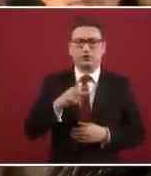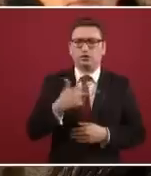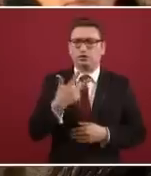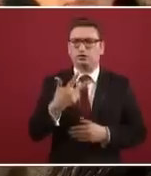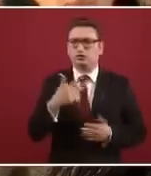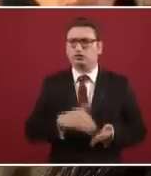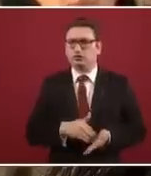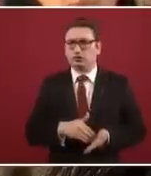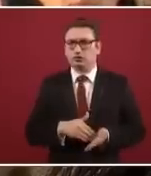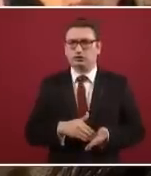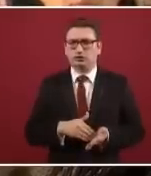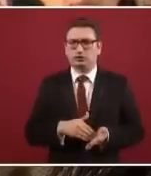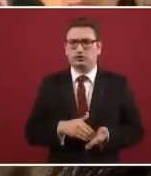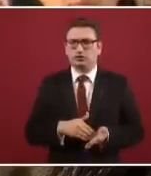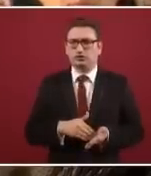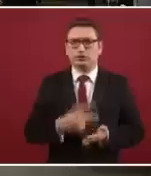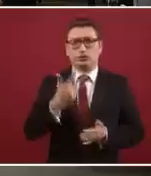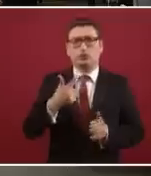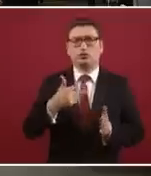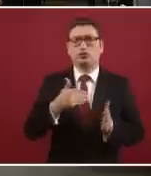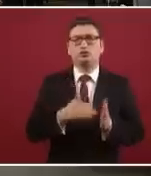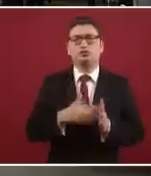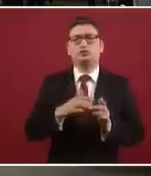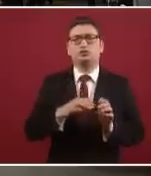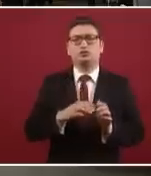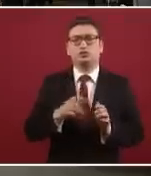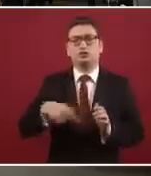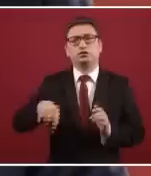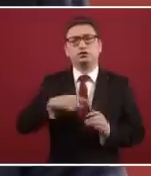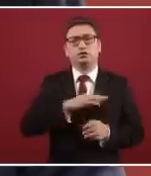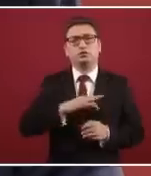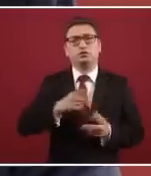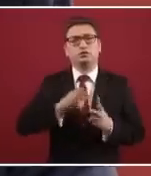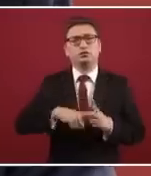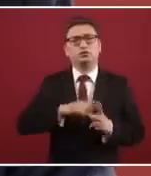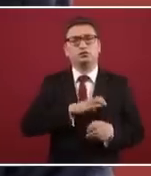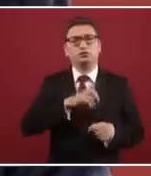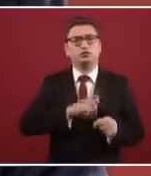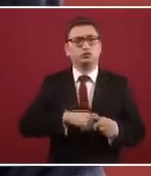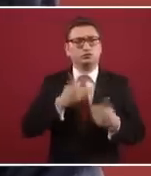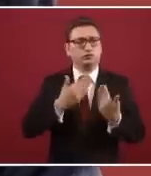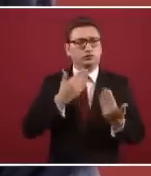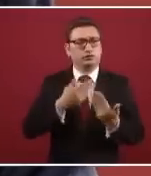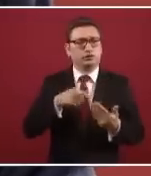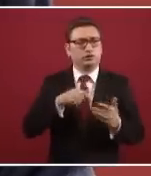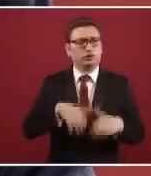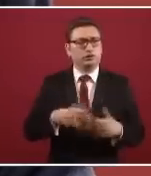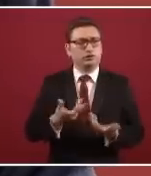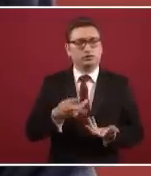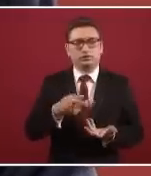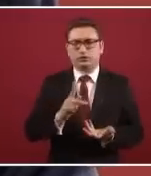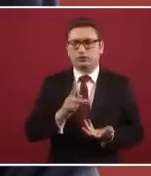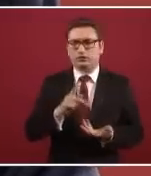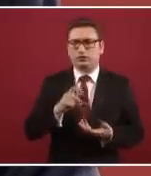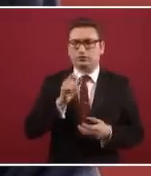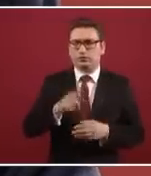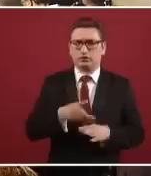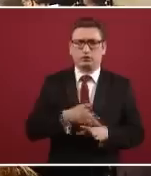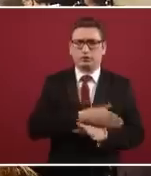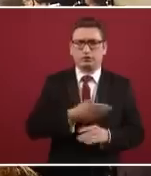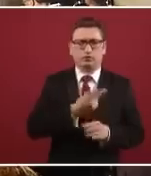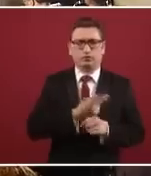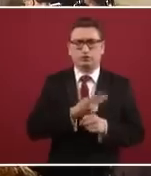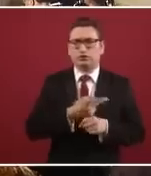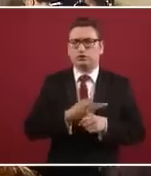8,000 son los que van a poder empezar con la especialidad. Está pasando algo como lo que ocurre con el bachillerato,